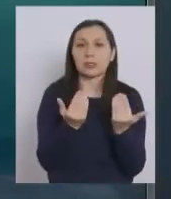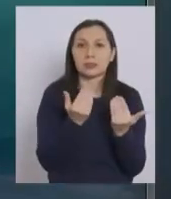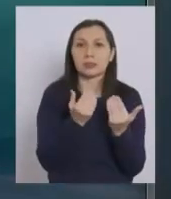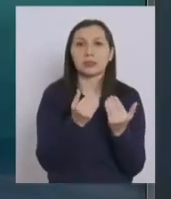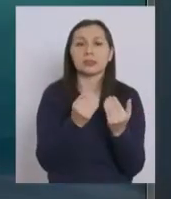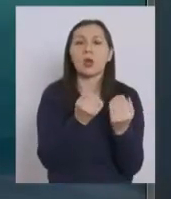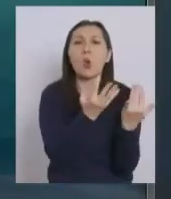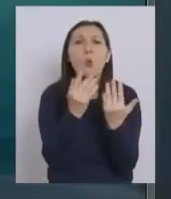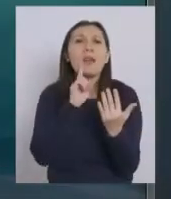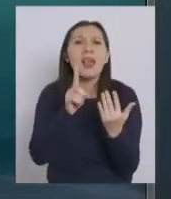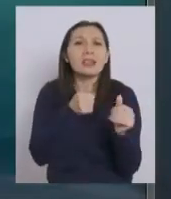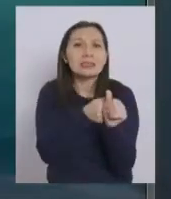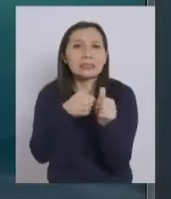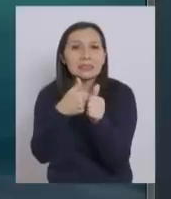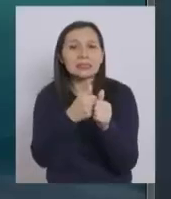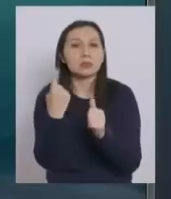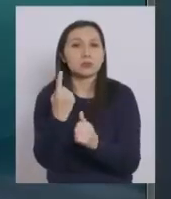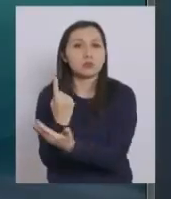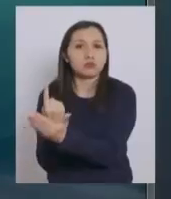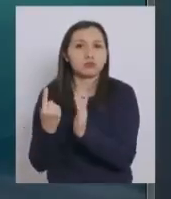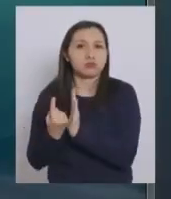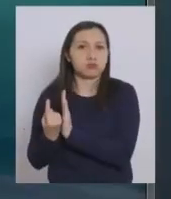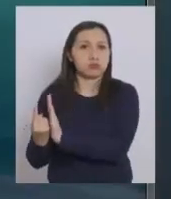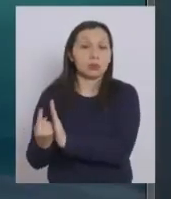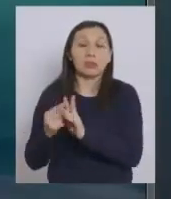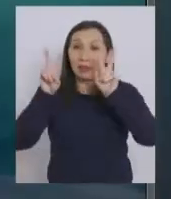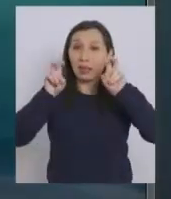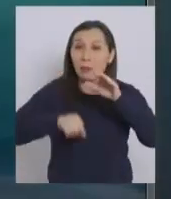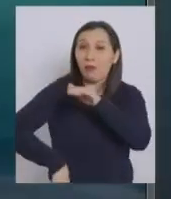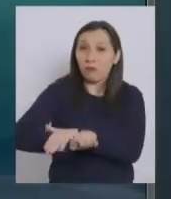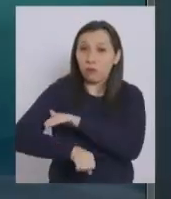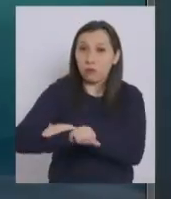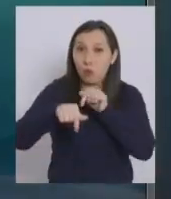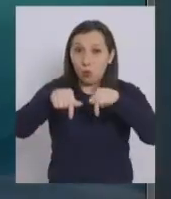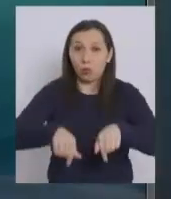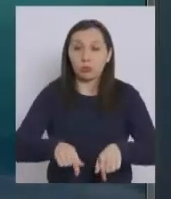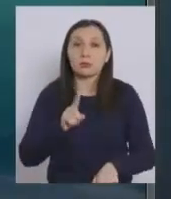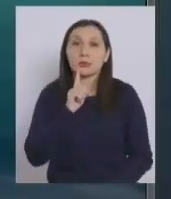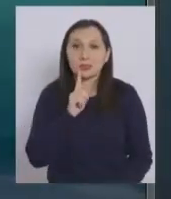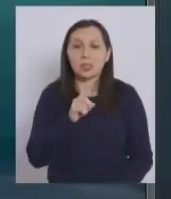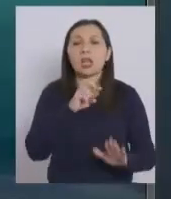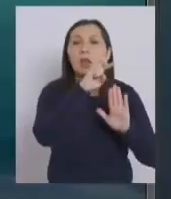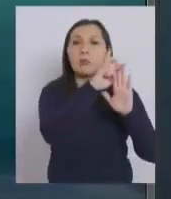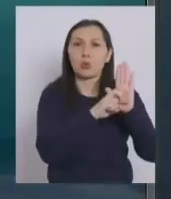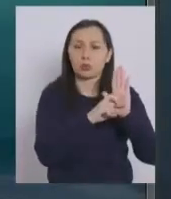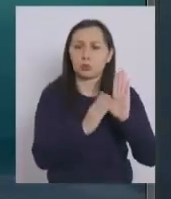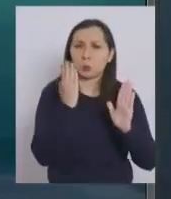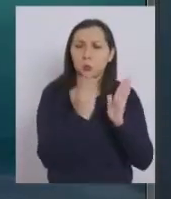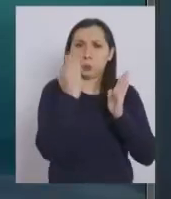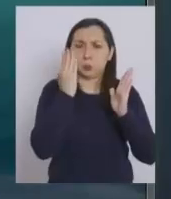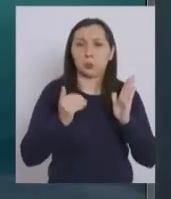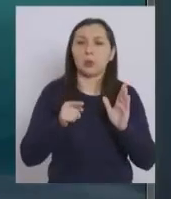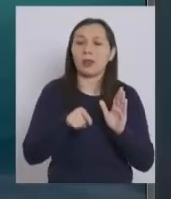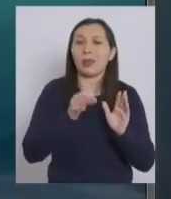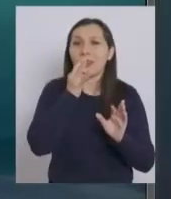de trazabilidad y aislamiento. En relación al fútbol, hoy día el fútbol tiene un protocolo muy estricto